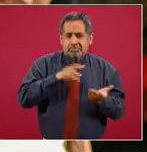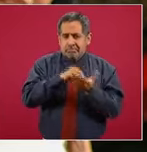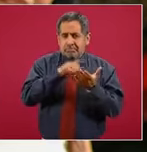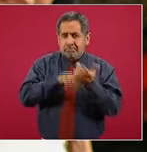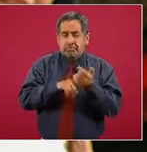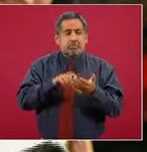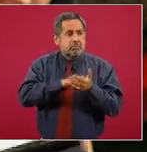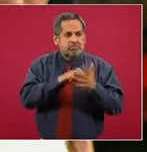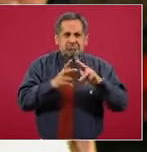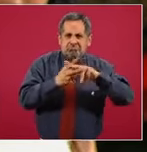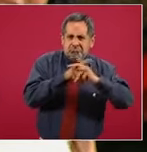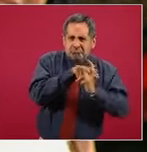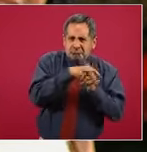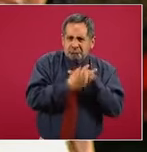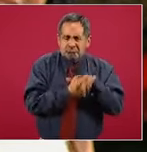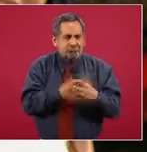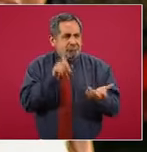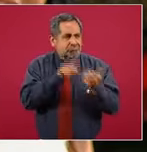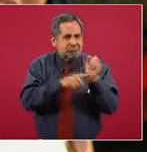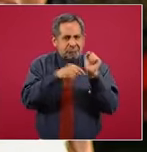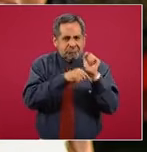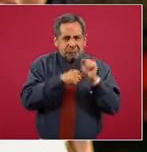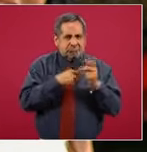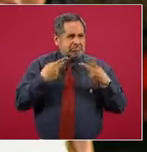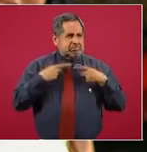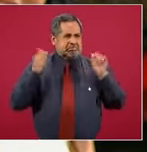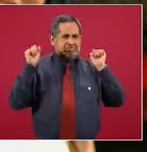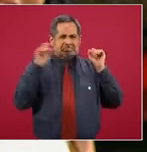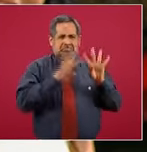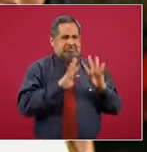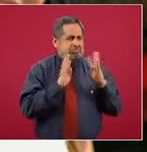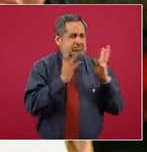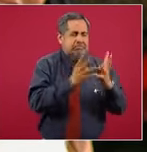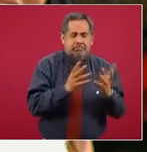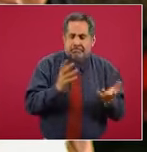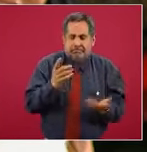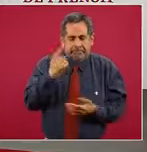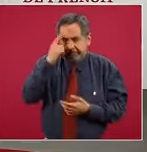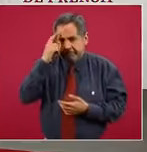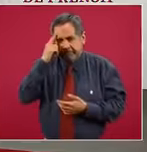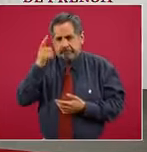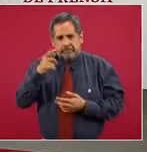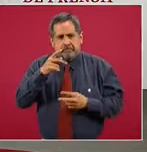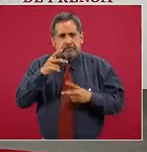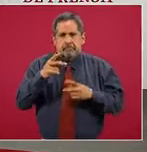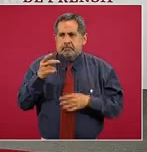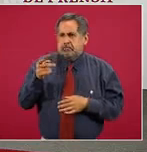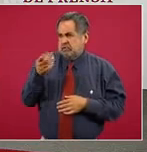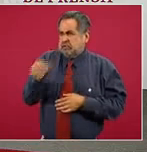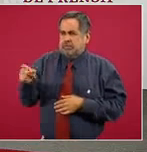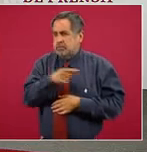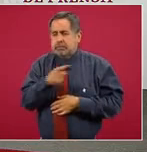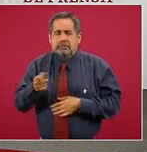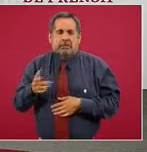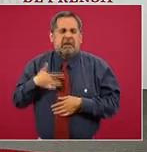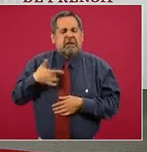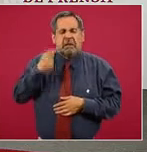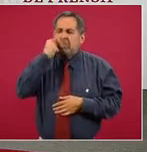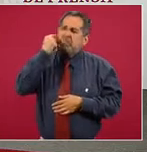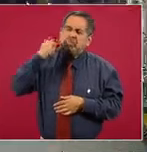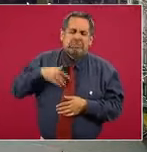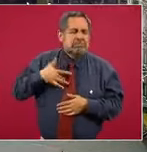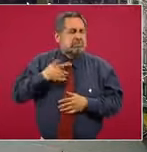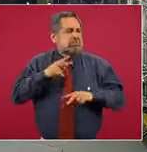funciones de lucha libre clandestinas con presencia de gente que pues por alguna razón van, no, así que no van obligados, van por gusto y pues van